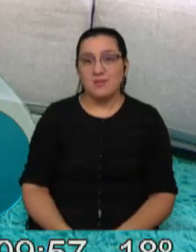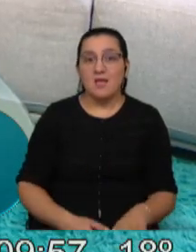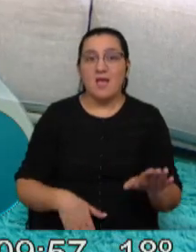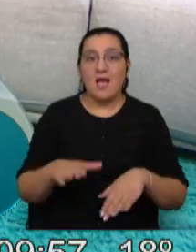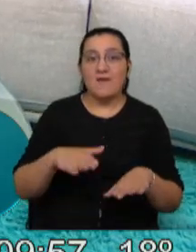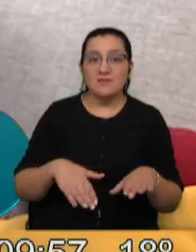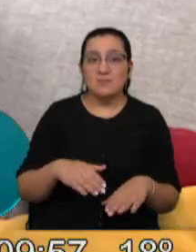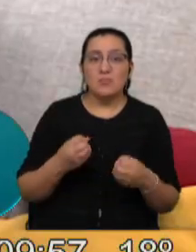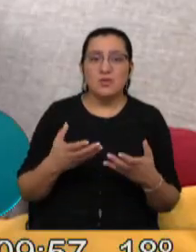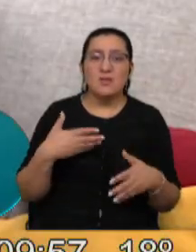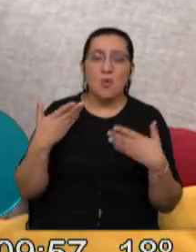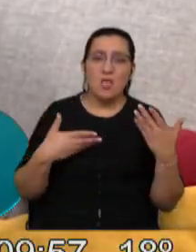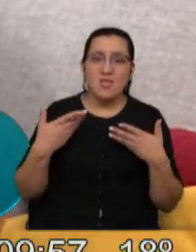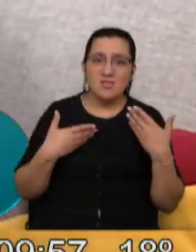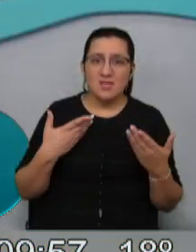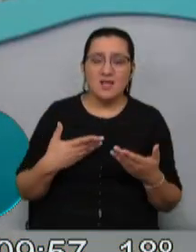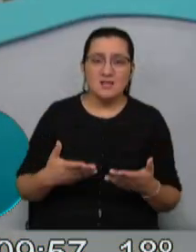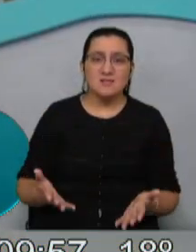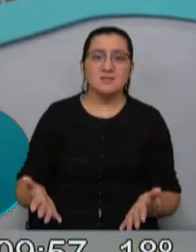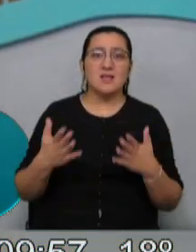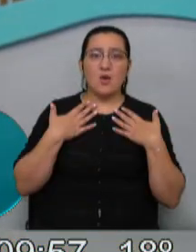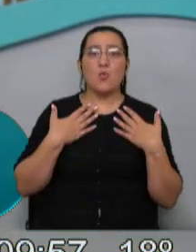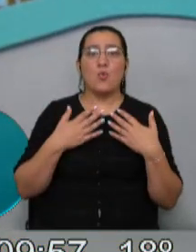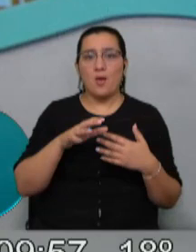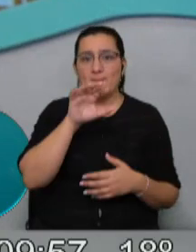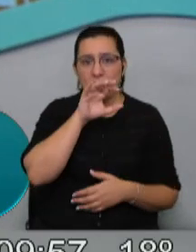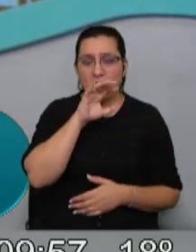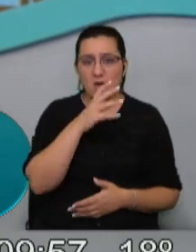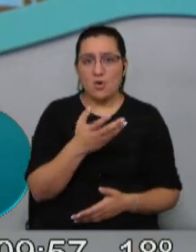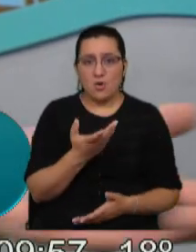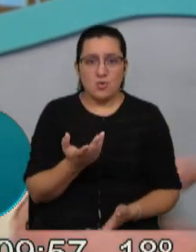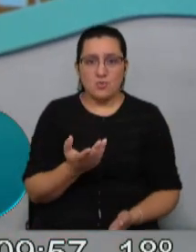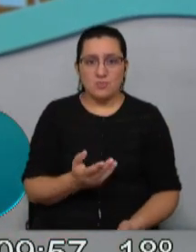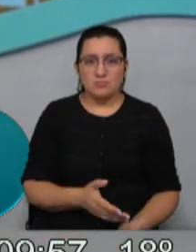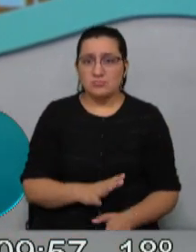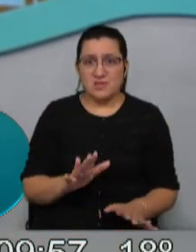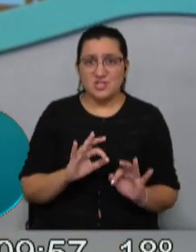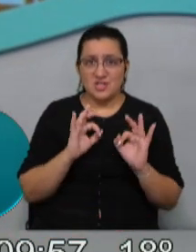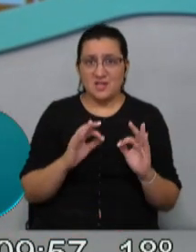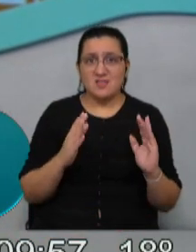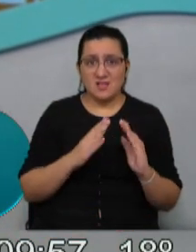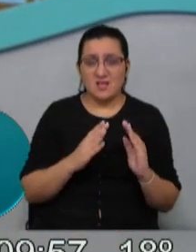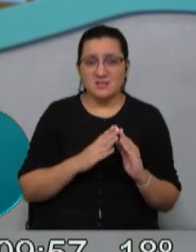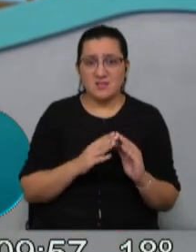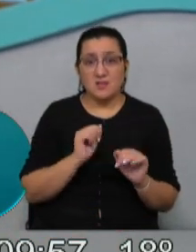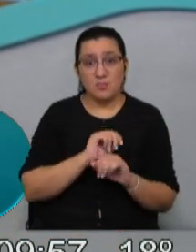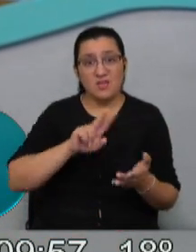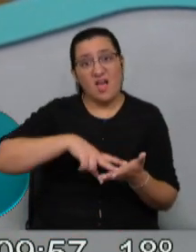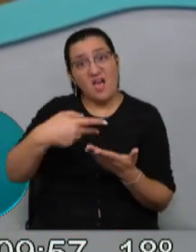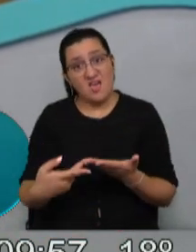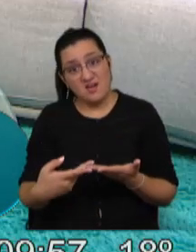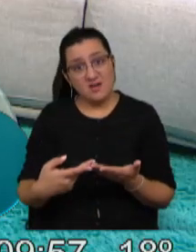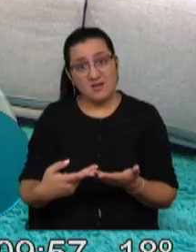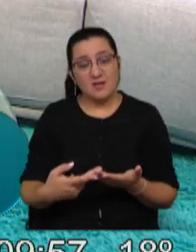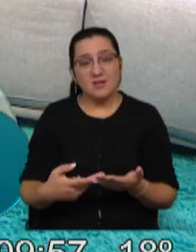que sí. ¿Y por qué te molesta el saludo de perro? Te embarras, llegaste a tu casa. Sí. Ya está. Bueno, te puede tirar también. Sí. Yo, si lo